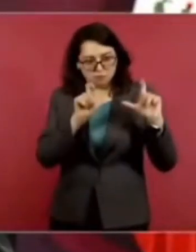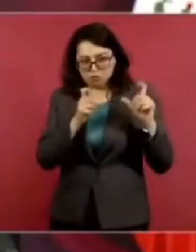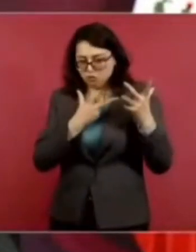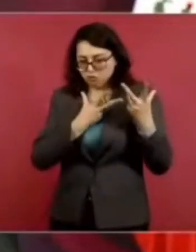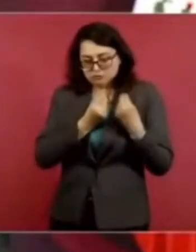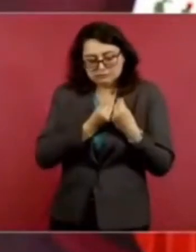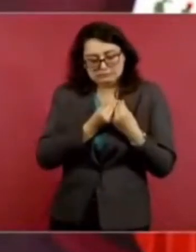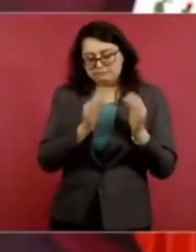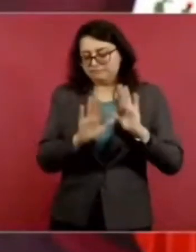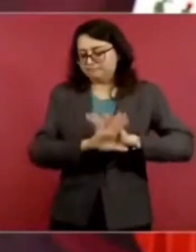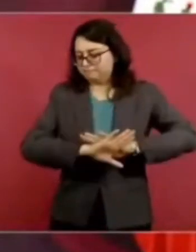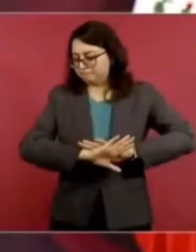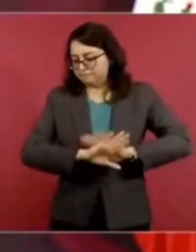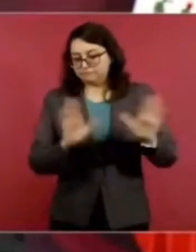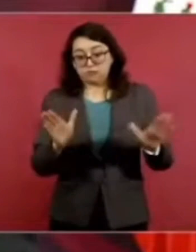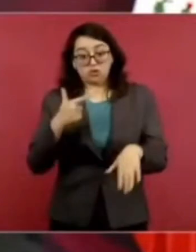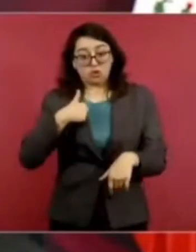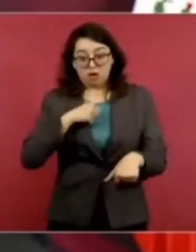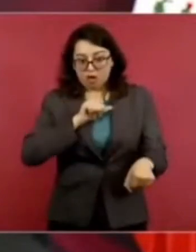pues yo no voy a ir a buscarla